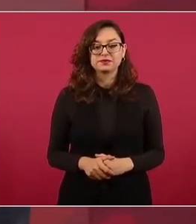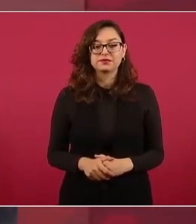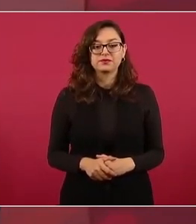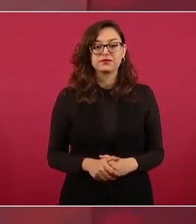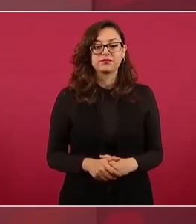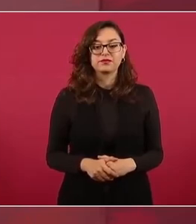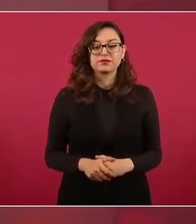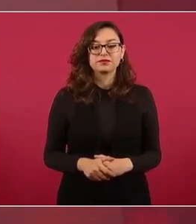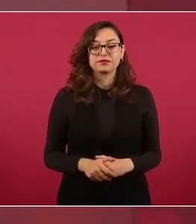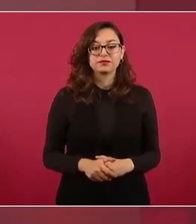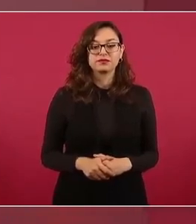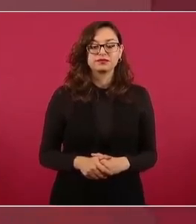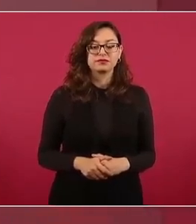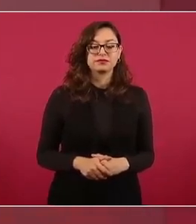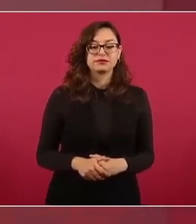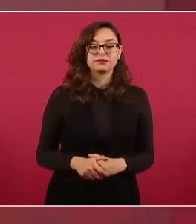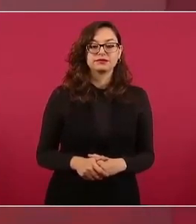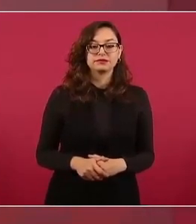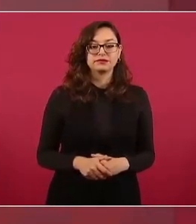se llegó al colmo